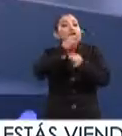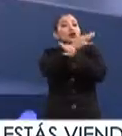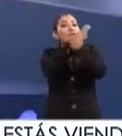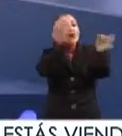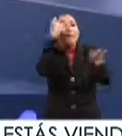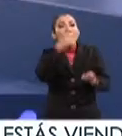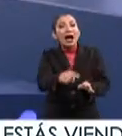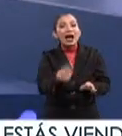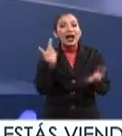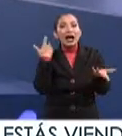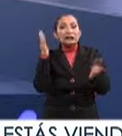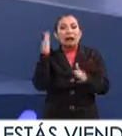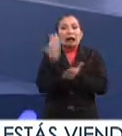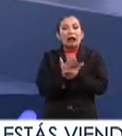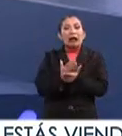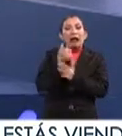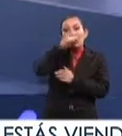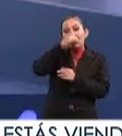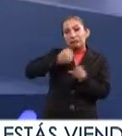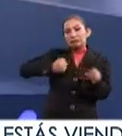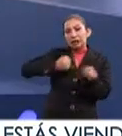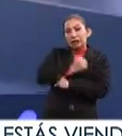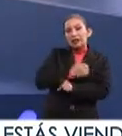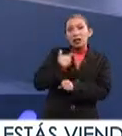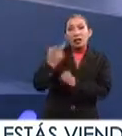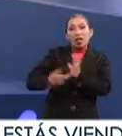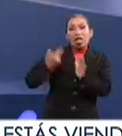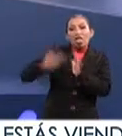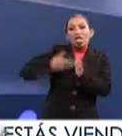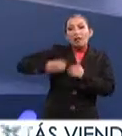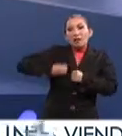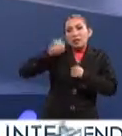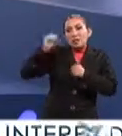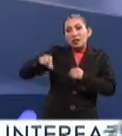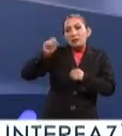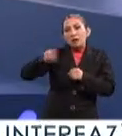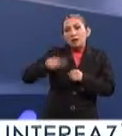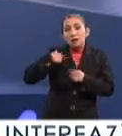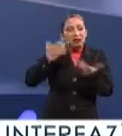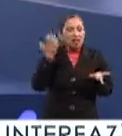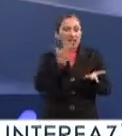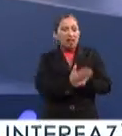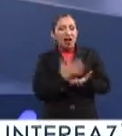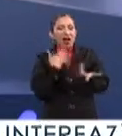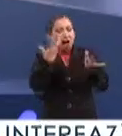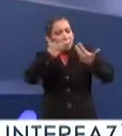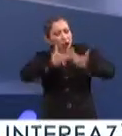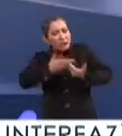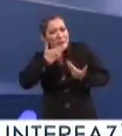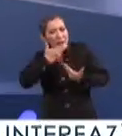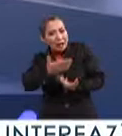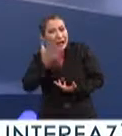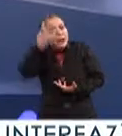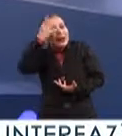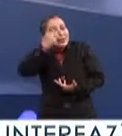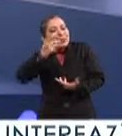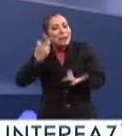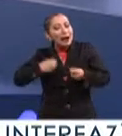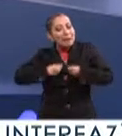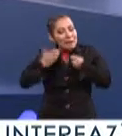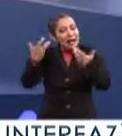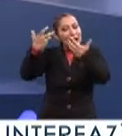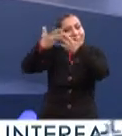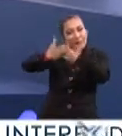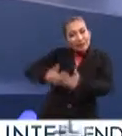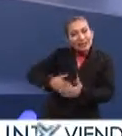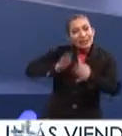para no ejercer violencia y para no vivir en violencia. Y cuando no tienes violencia, vives en armonía. Entonces vamos a aprender a vivir